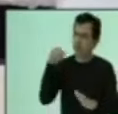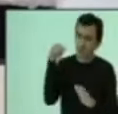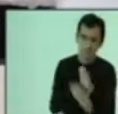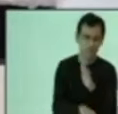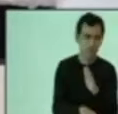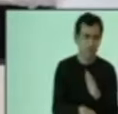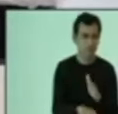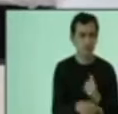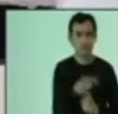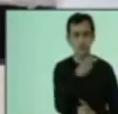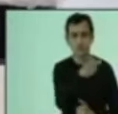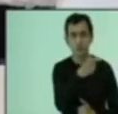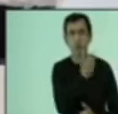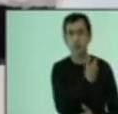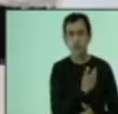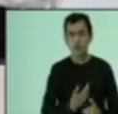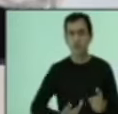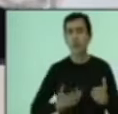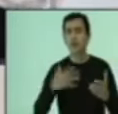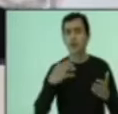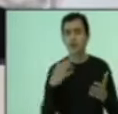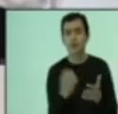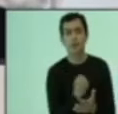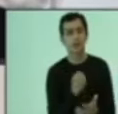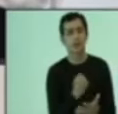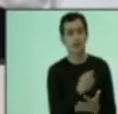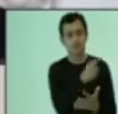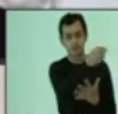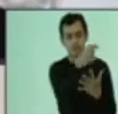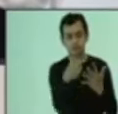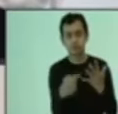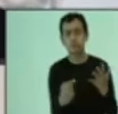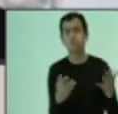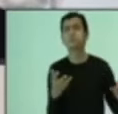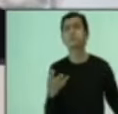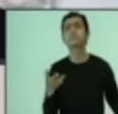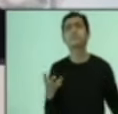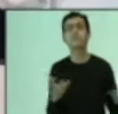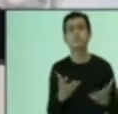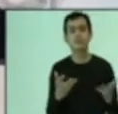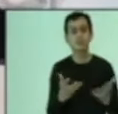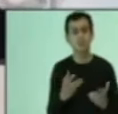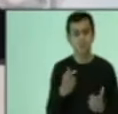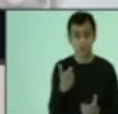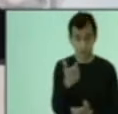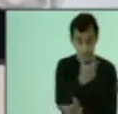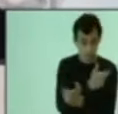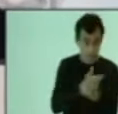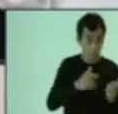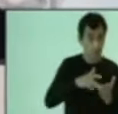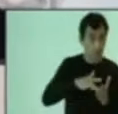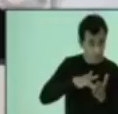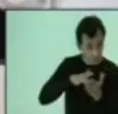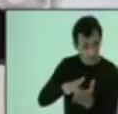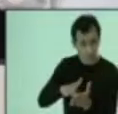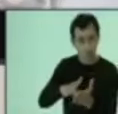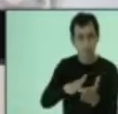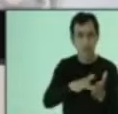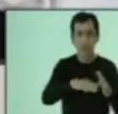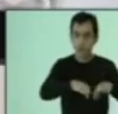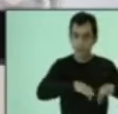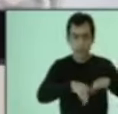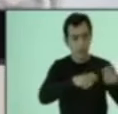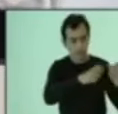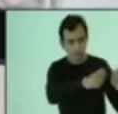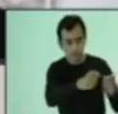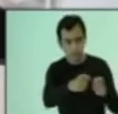ganar las elecciones, ¿cuáles acciones implementarían para reactivar la economía y generar fuentes de